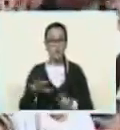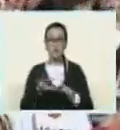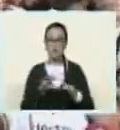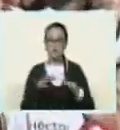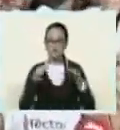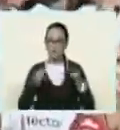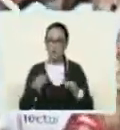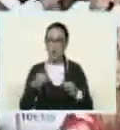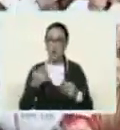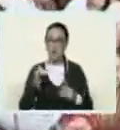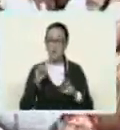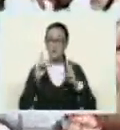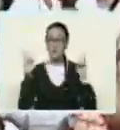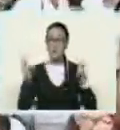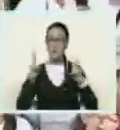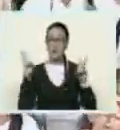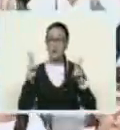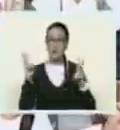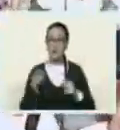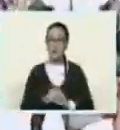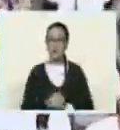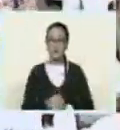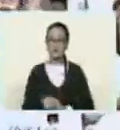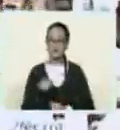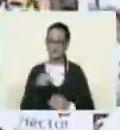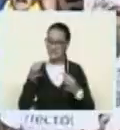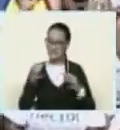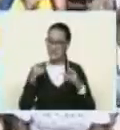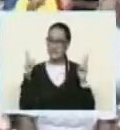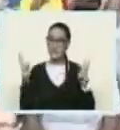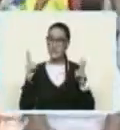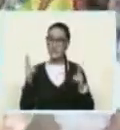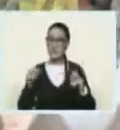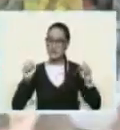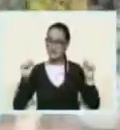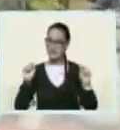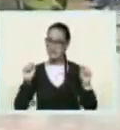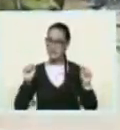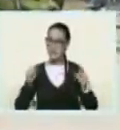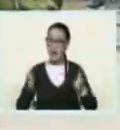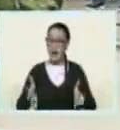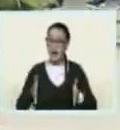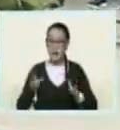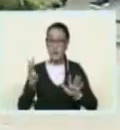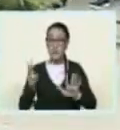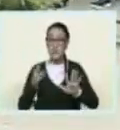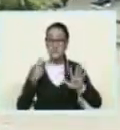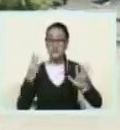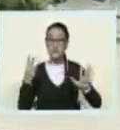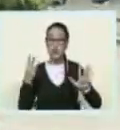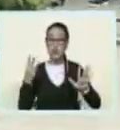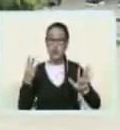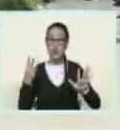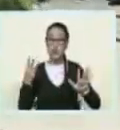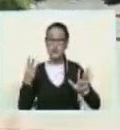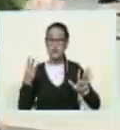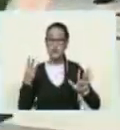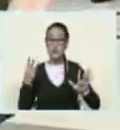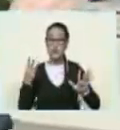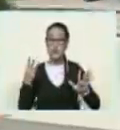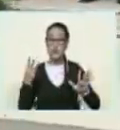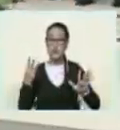victoria. Y vaya qué victoria. Hemos ganado 18 de 23